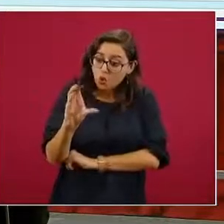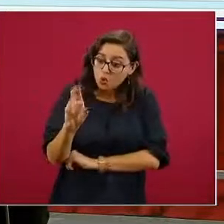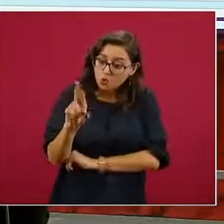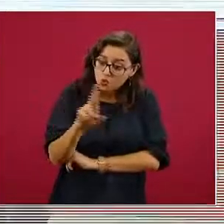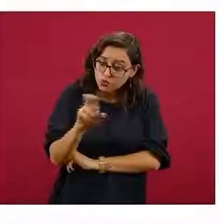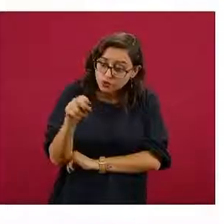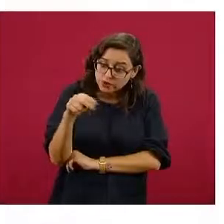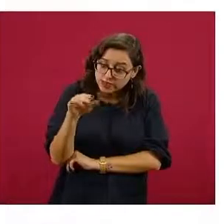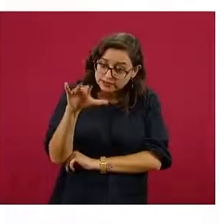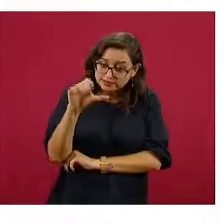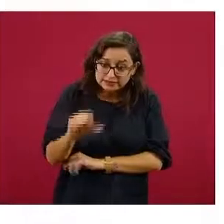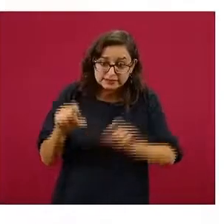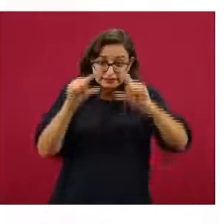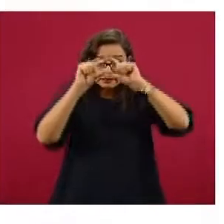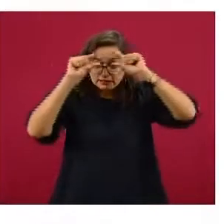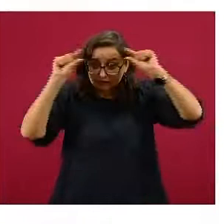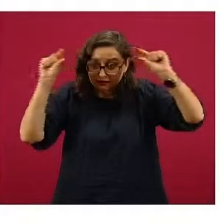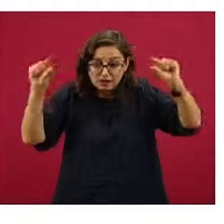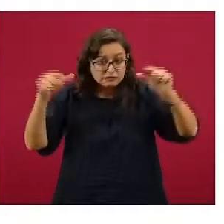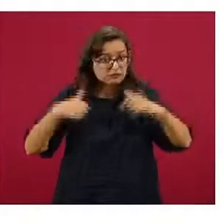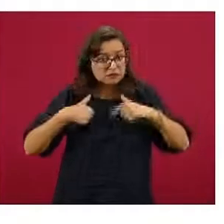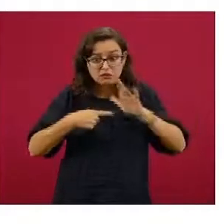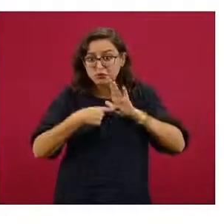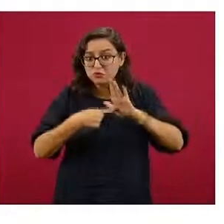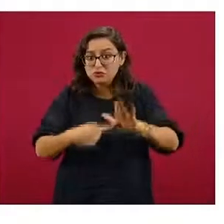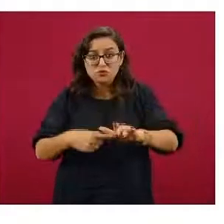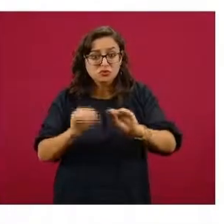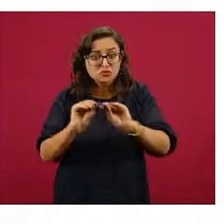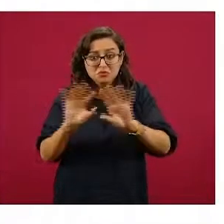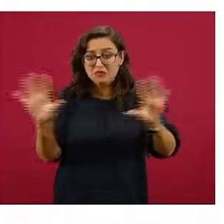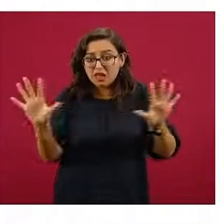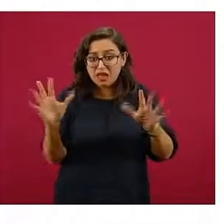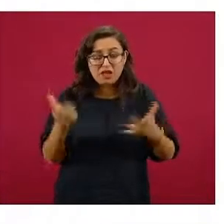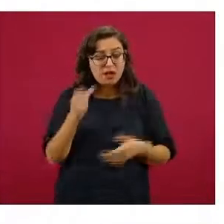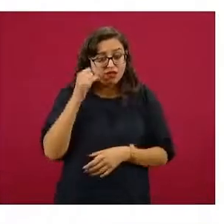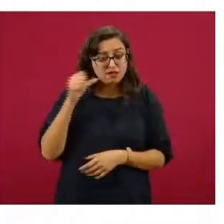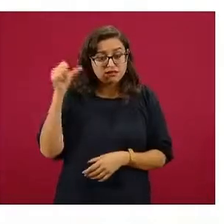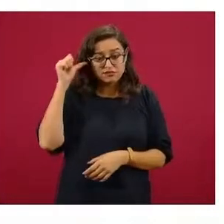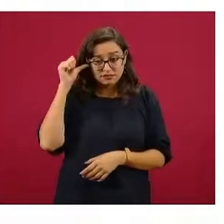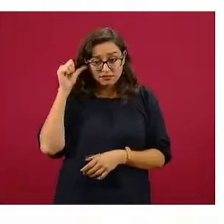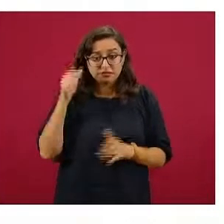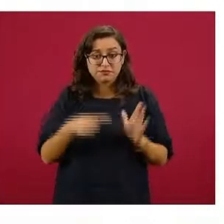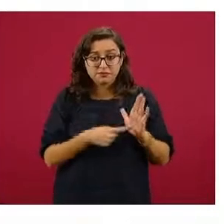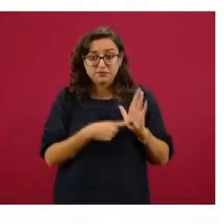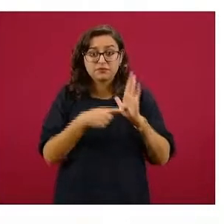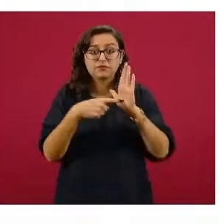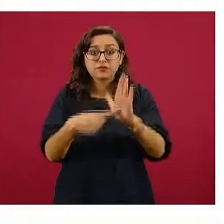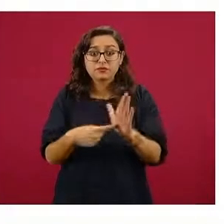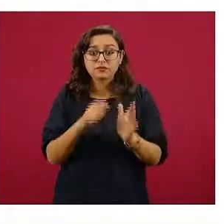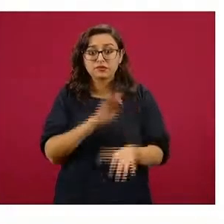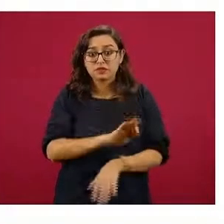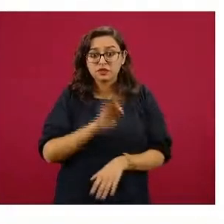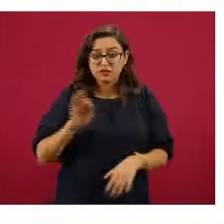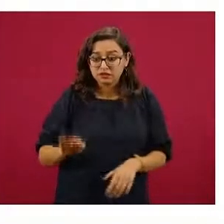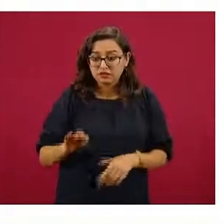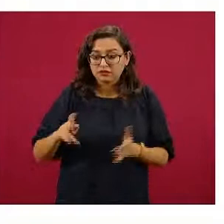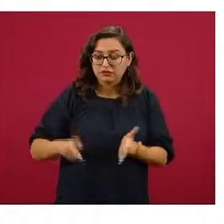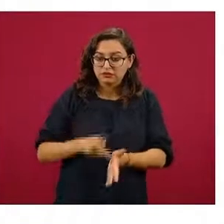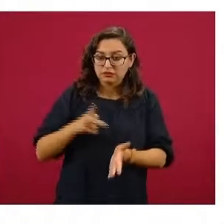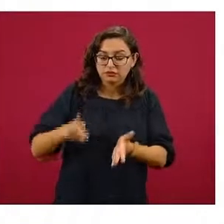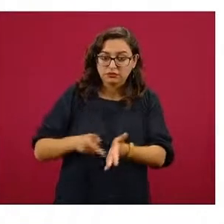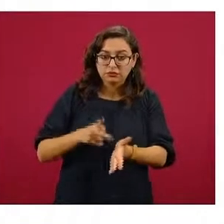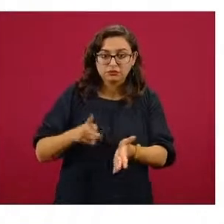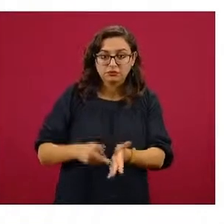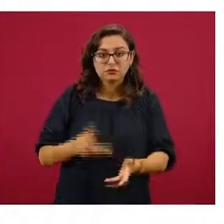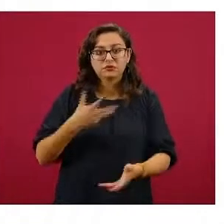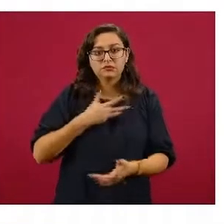Desde que presentamos esta gráfica, la presentó el doctor Alomía ayer, son por fecha de ocurrencia. Tenemos la